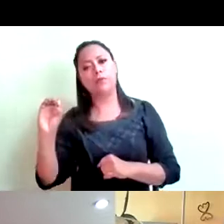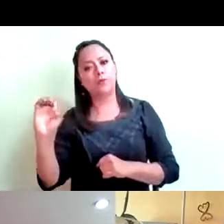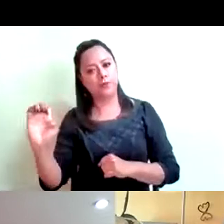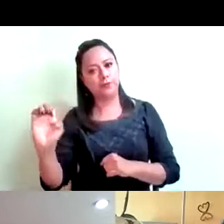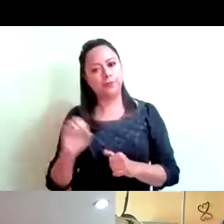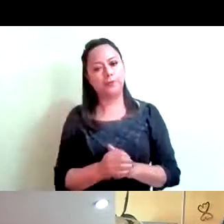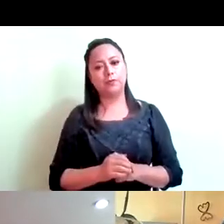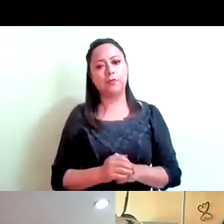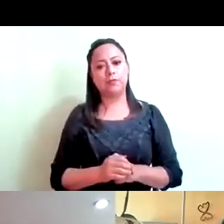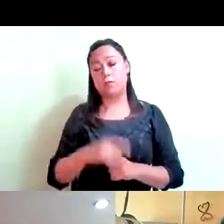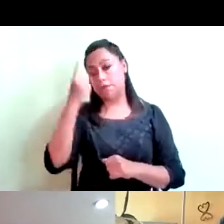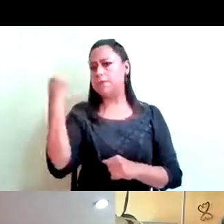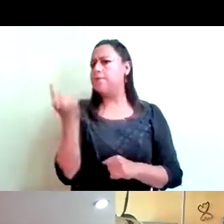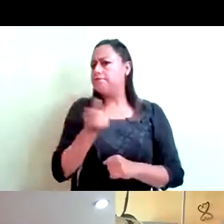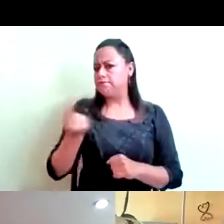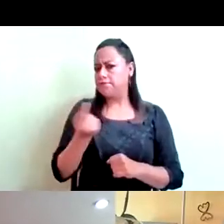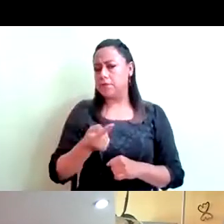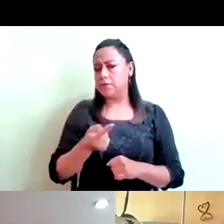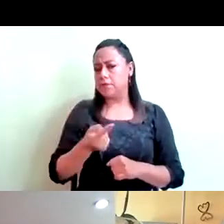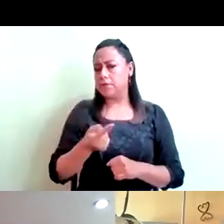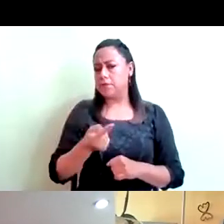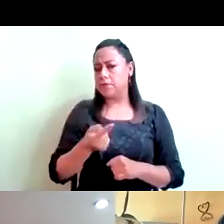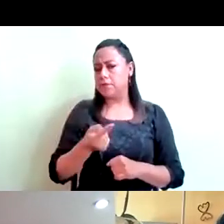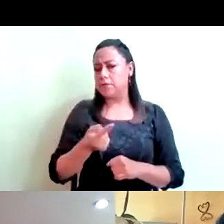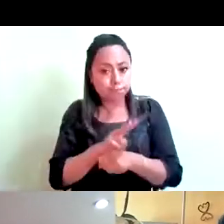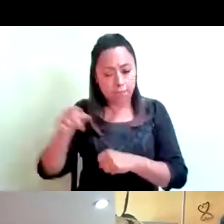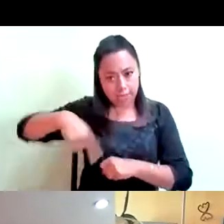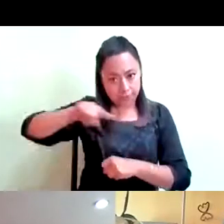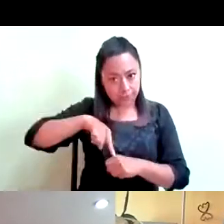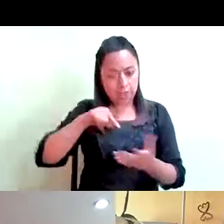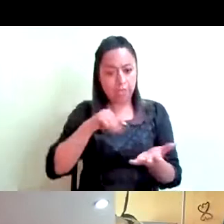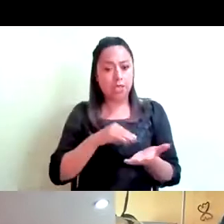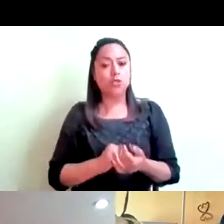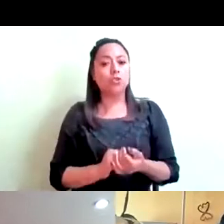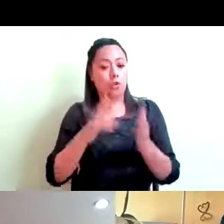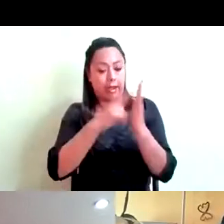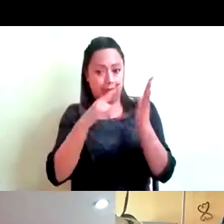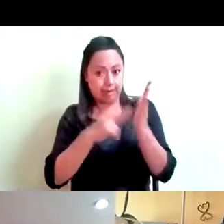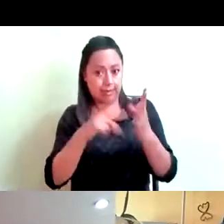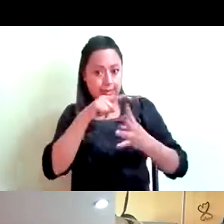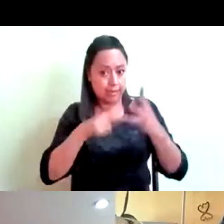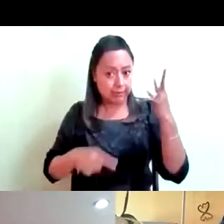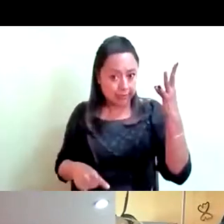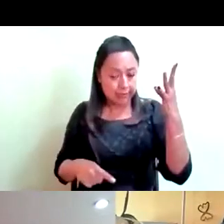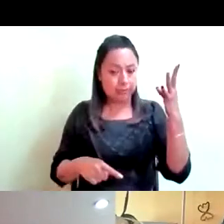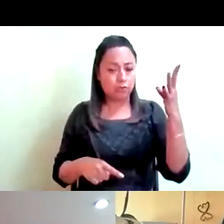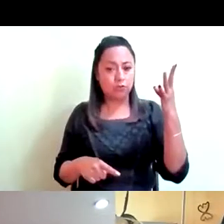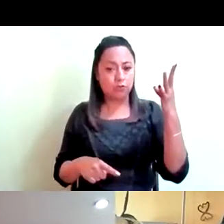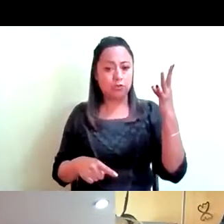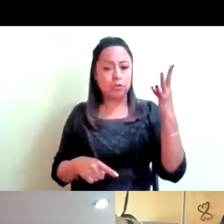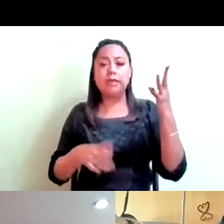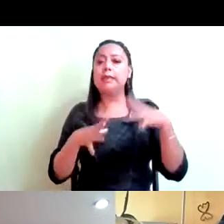a efecto de corroborar que sigan vigentes los requisitos que dieron origen a